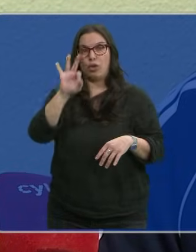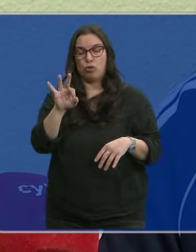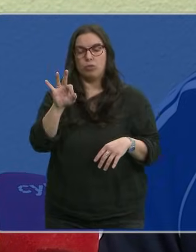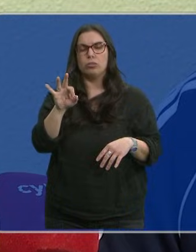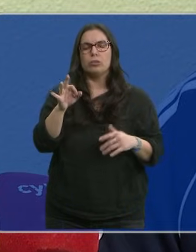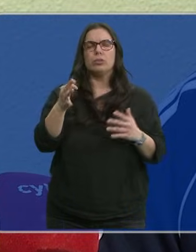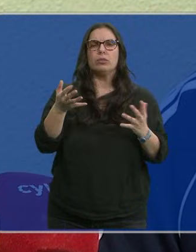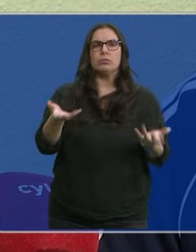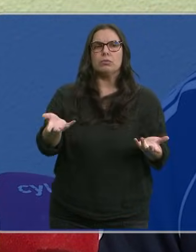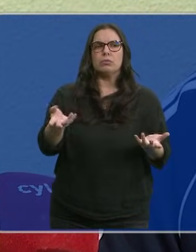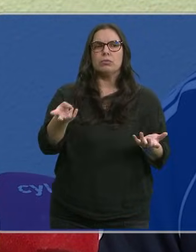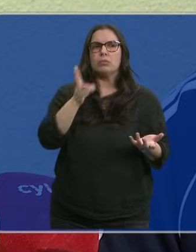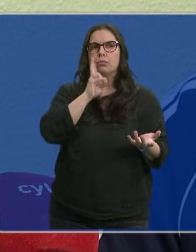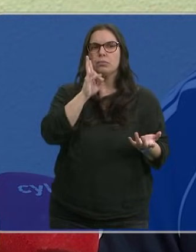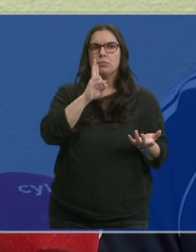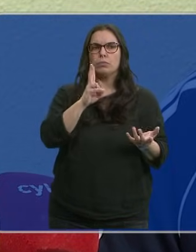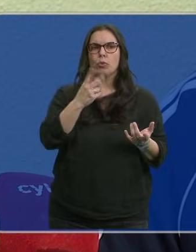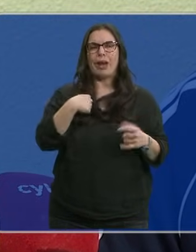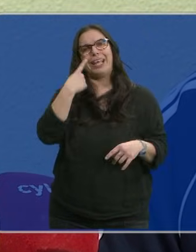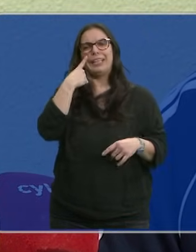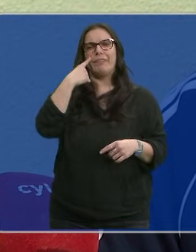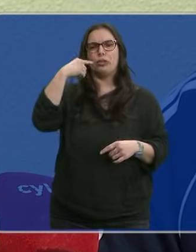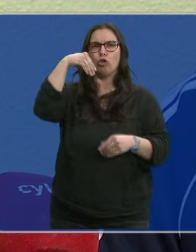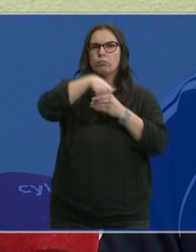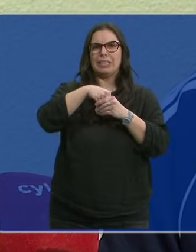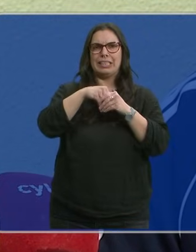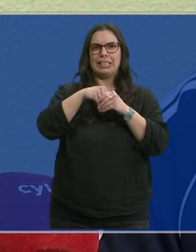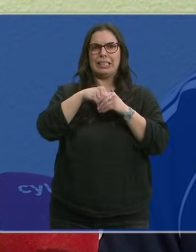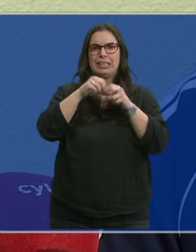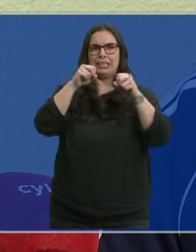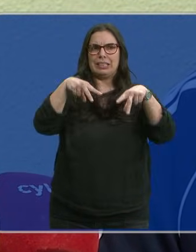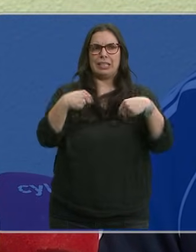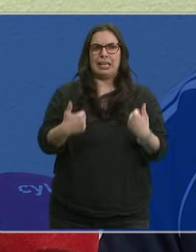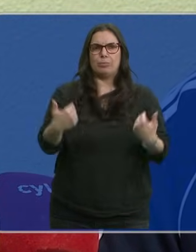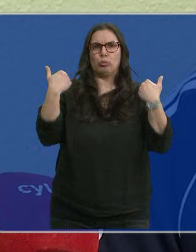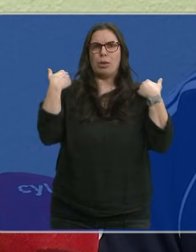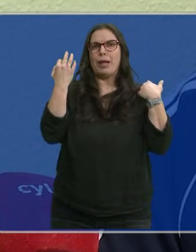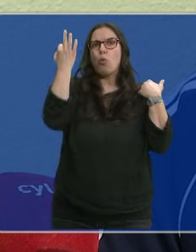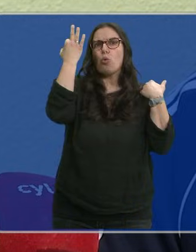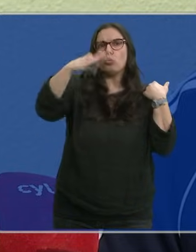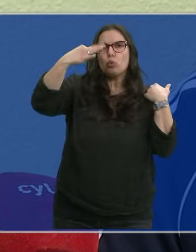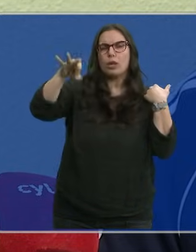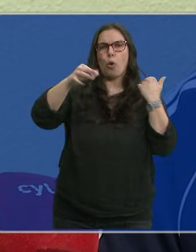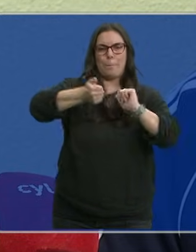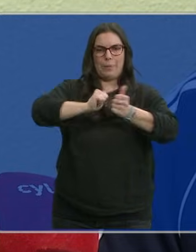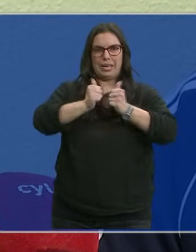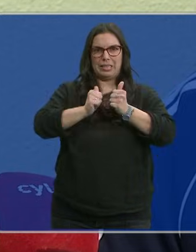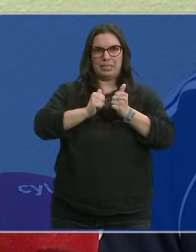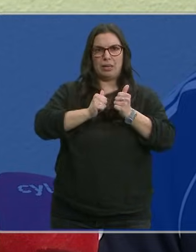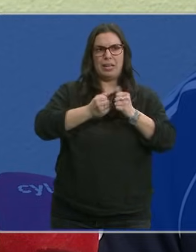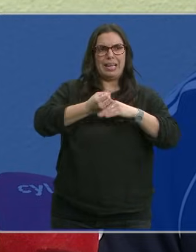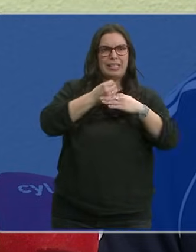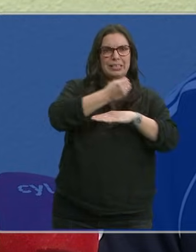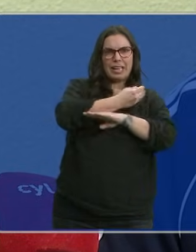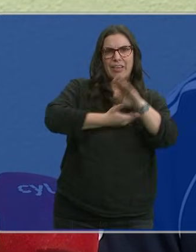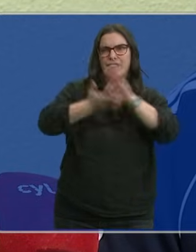que van sin interventor, que van sin nadie responsable, nada más el maquinista. Trenes que van hasta Madrid, trenes